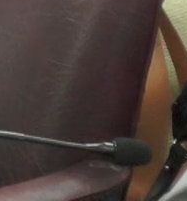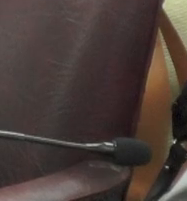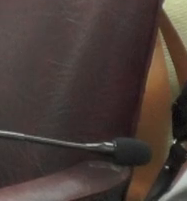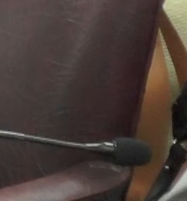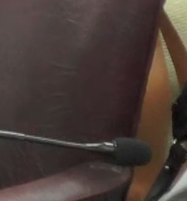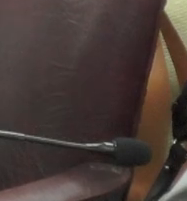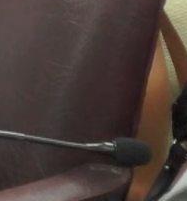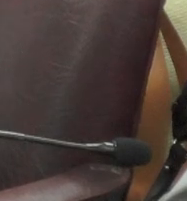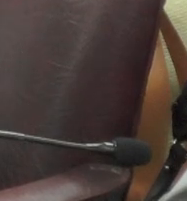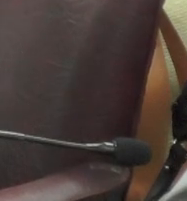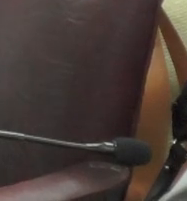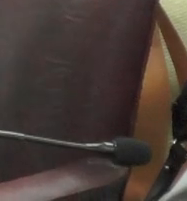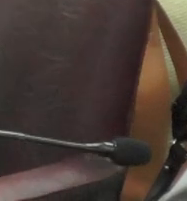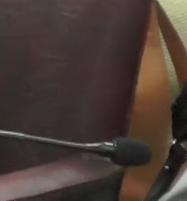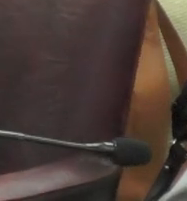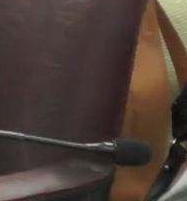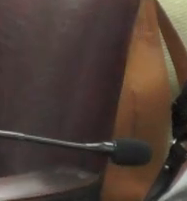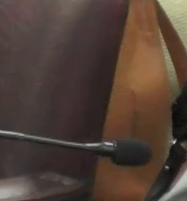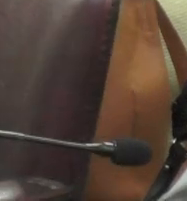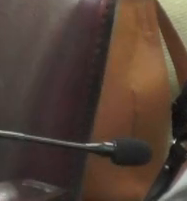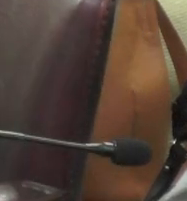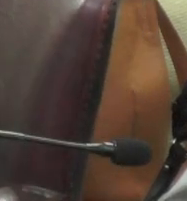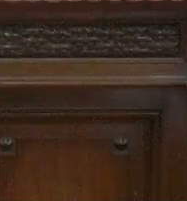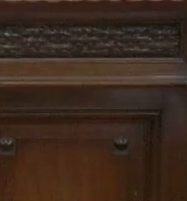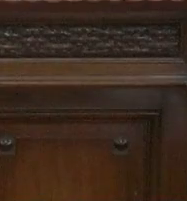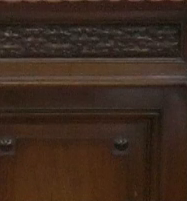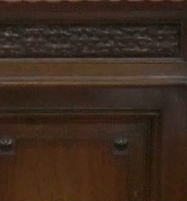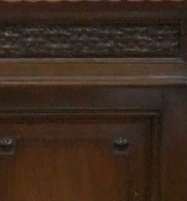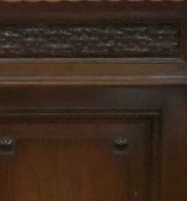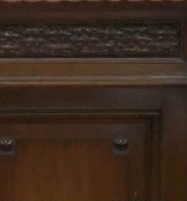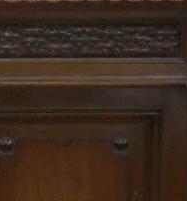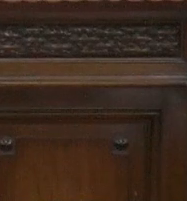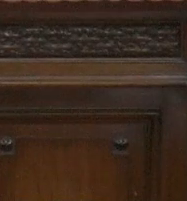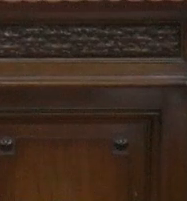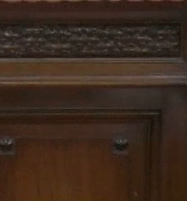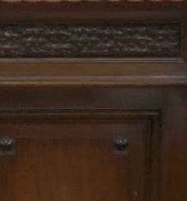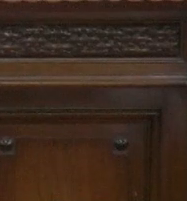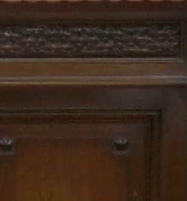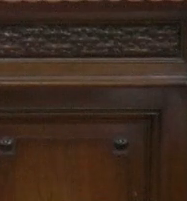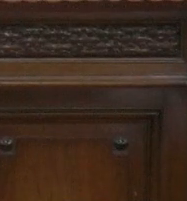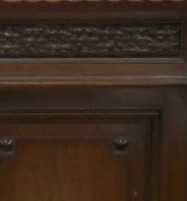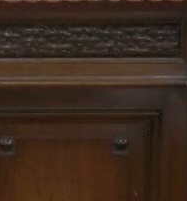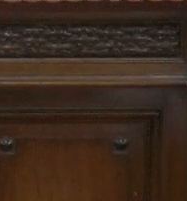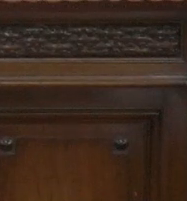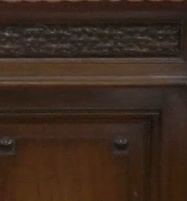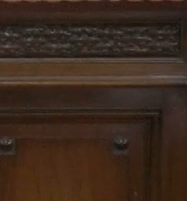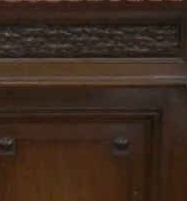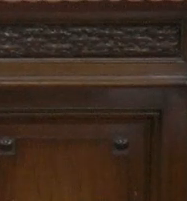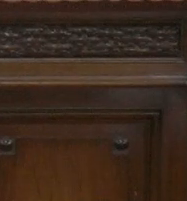de libertad. Muchas gracias. Gracias, diputada Catalini. Tiene la palabra la diputada María Jimena Sola.